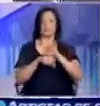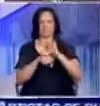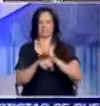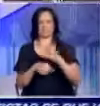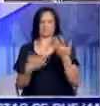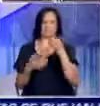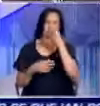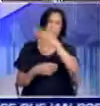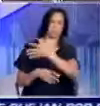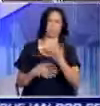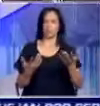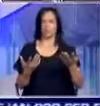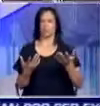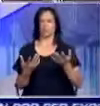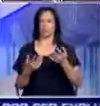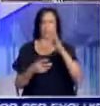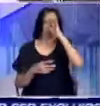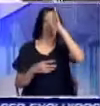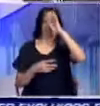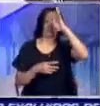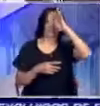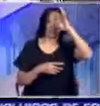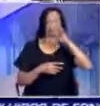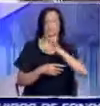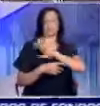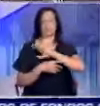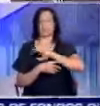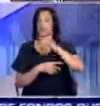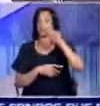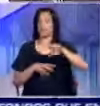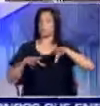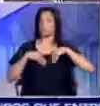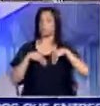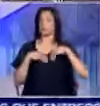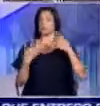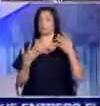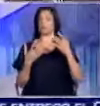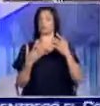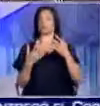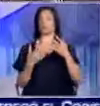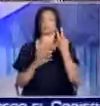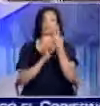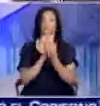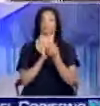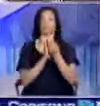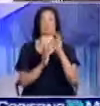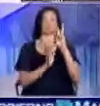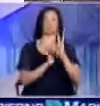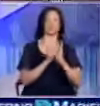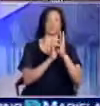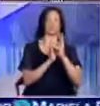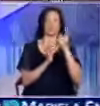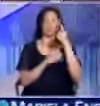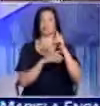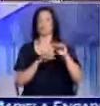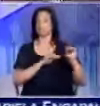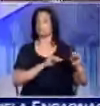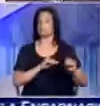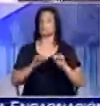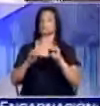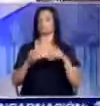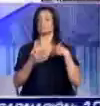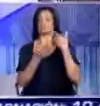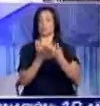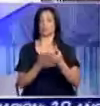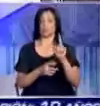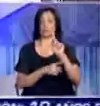del Caramba y el Guardia te lo tiene que aceptar porque está dentro de tú 2 horas o 6 horas que tienes para moverte hasta la